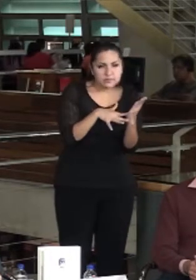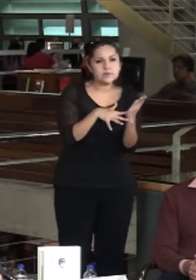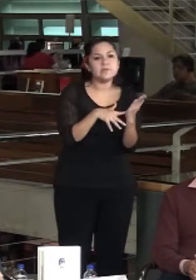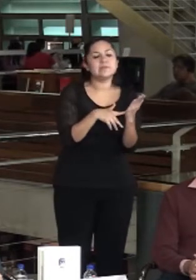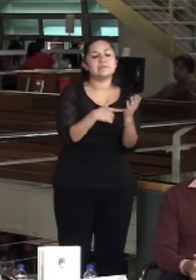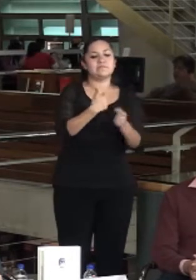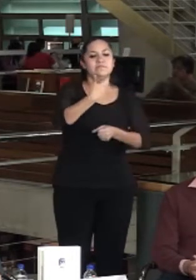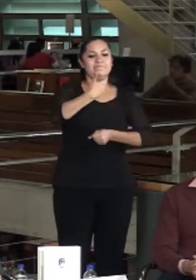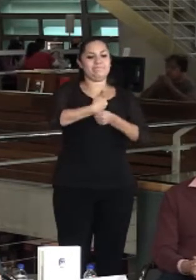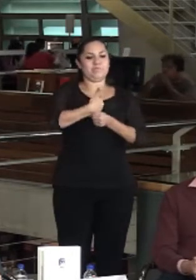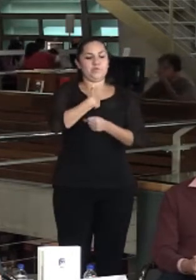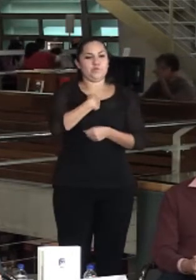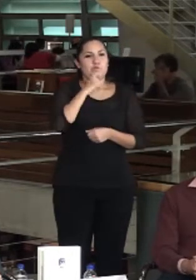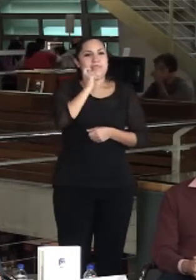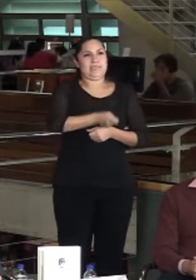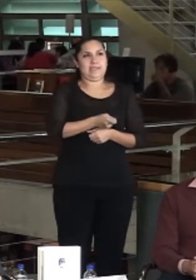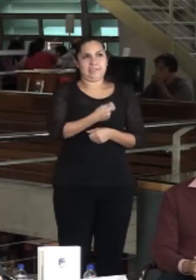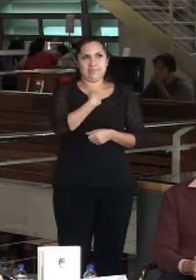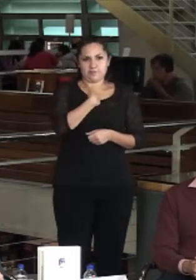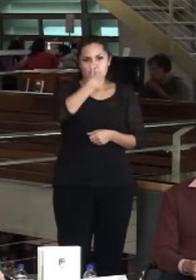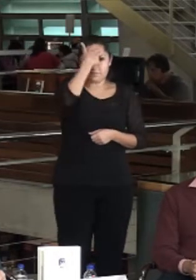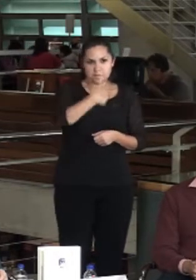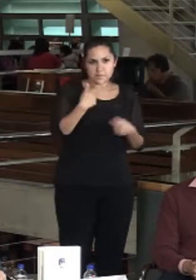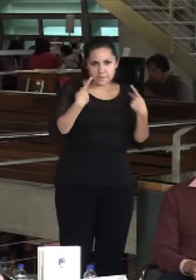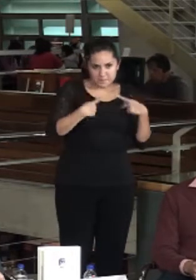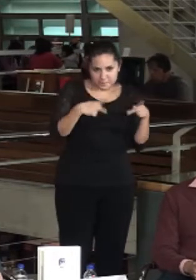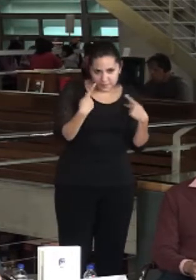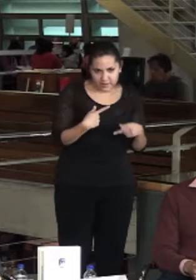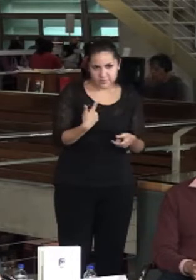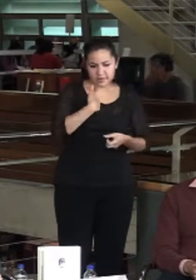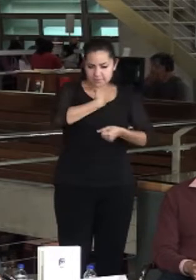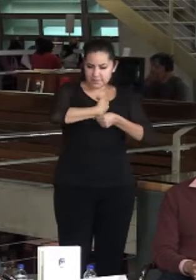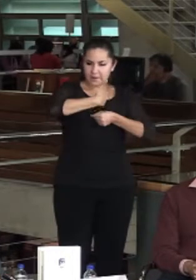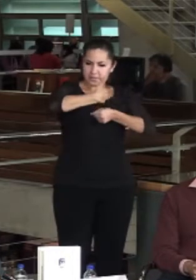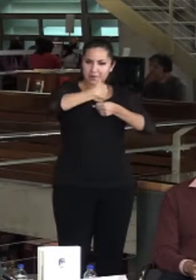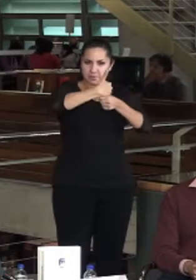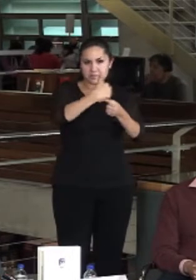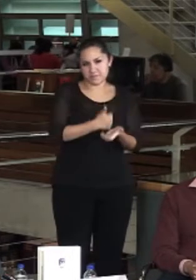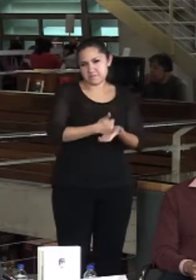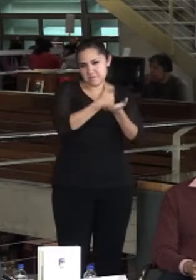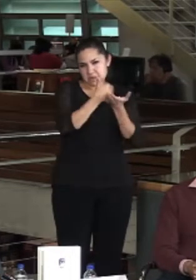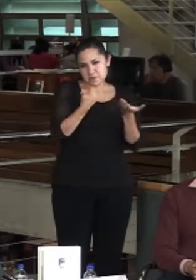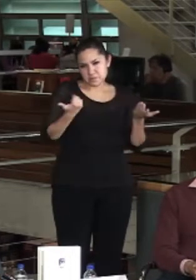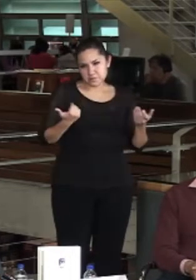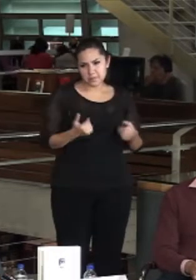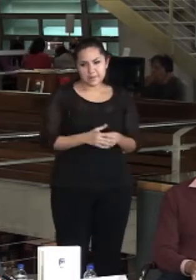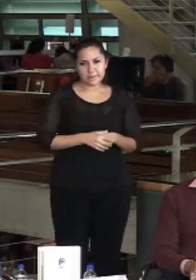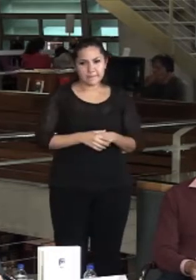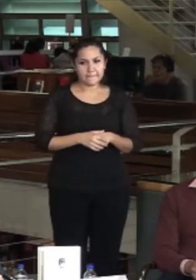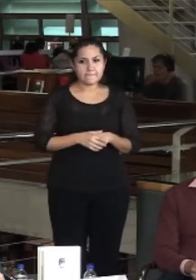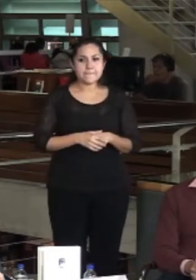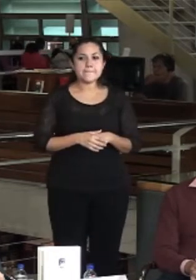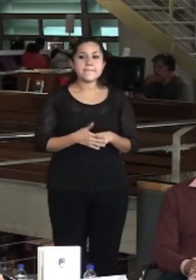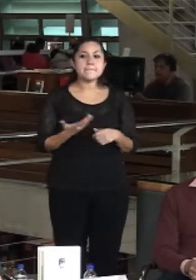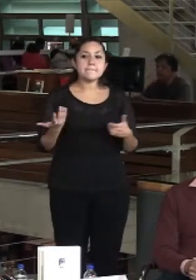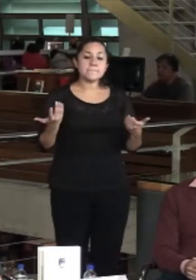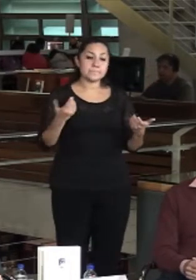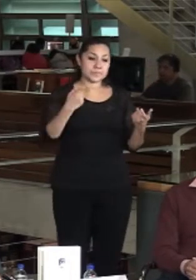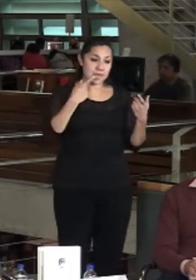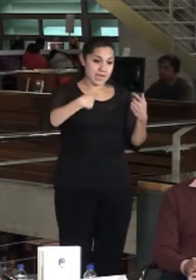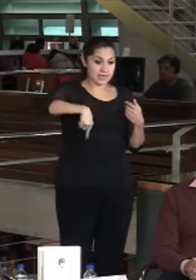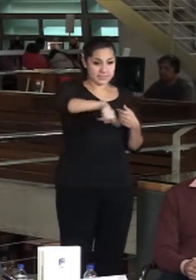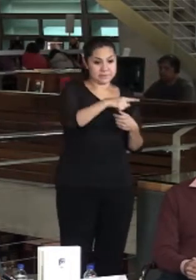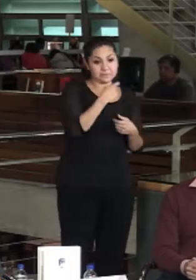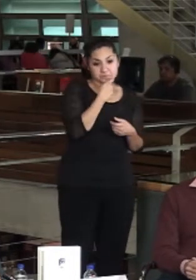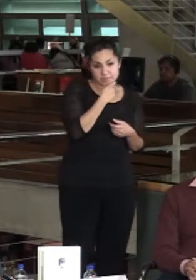humano y además esta invitación que vienen a hacernos los niños con síndrome